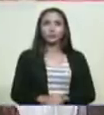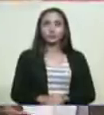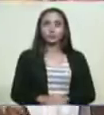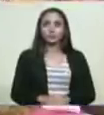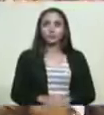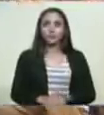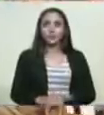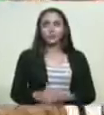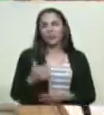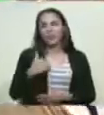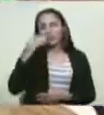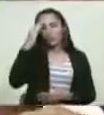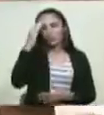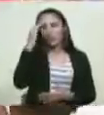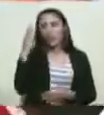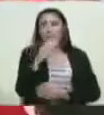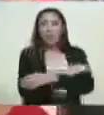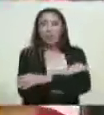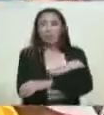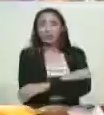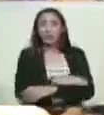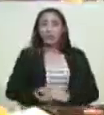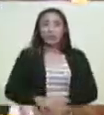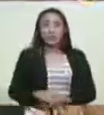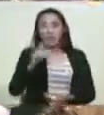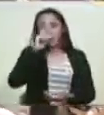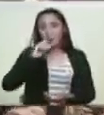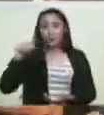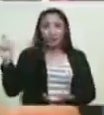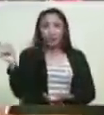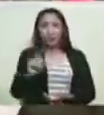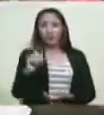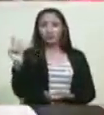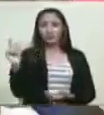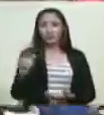la burguesía ha querido vengarse del pueblo